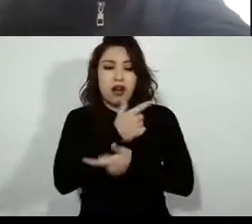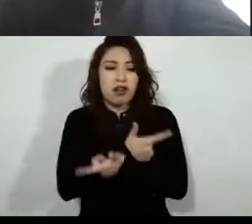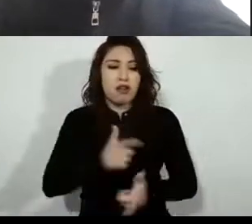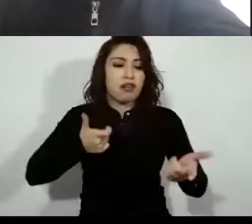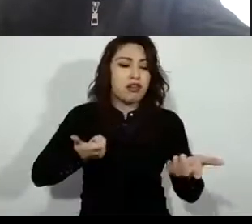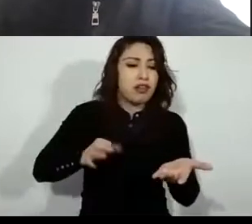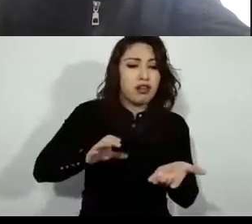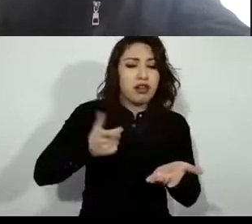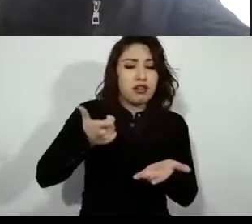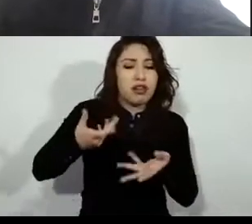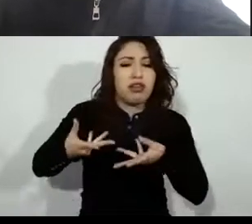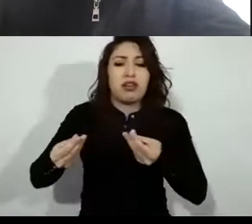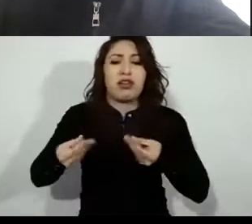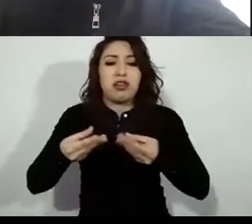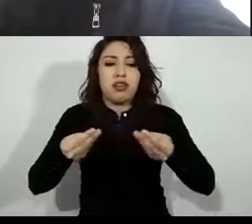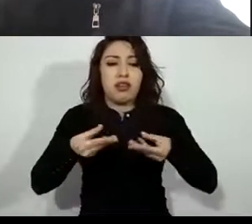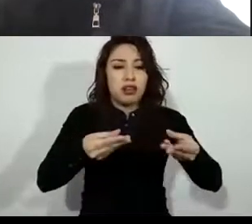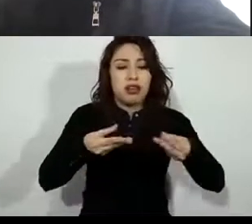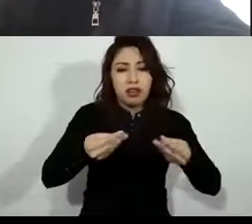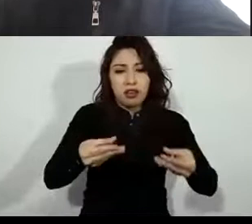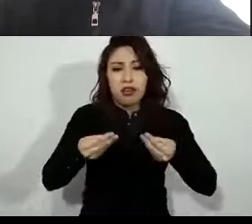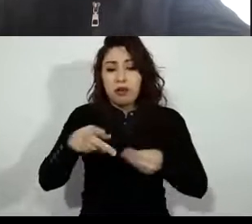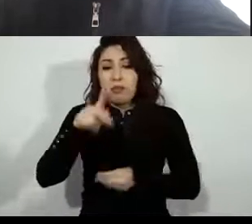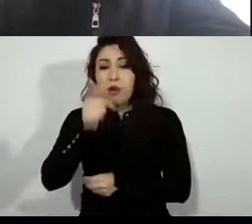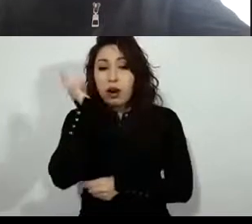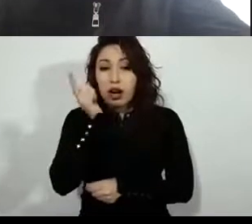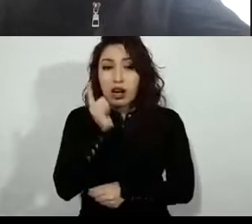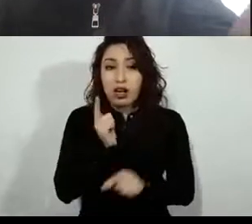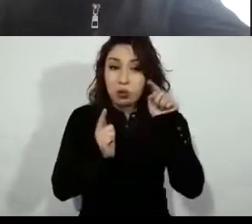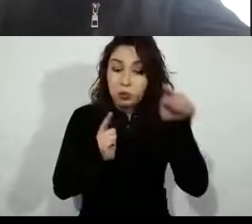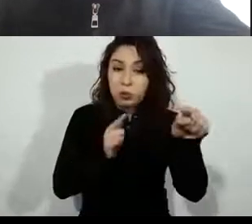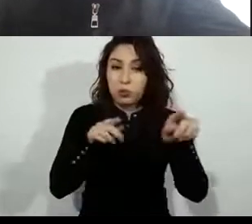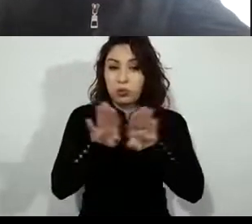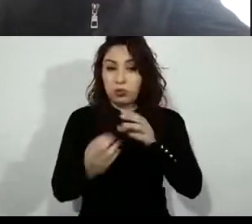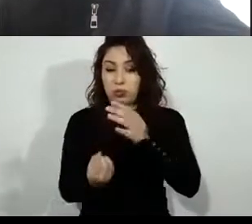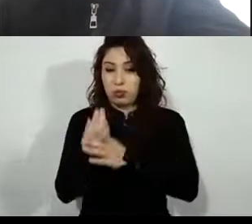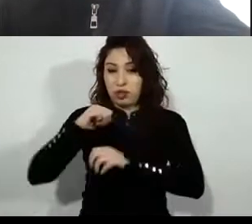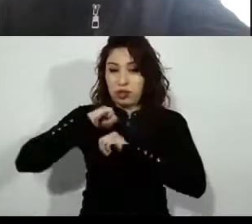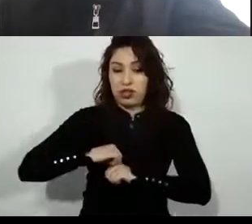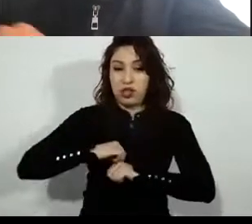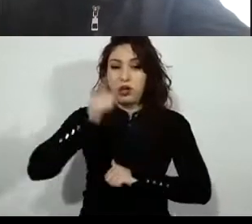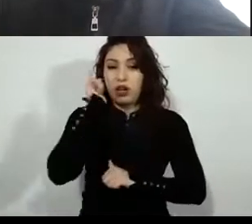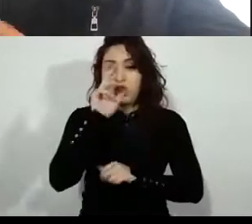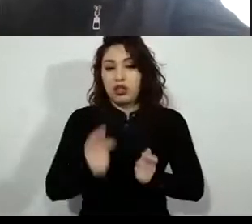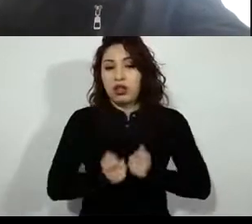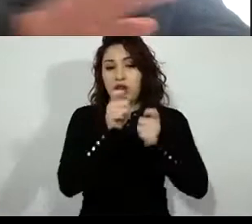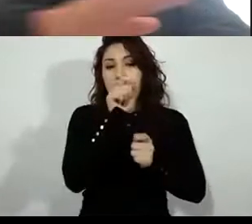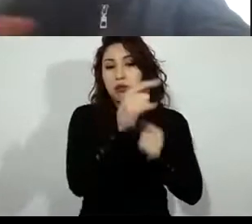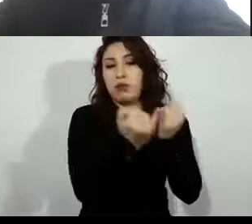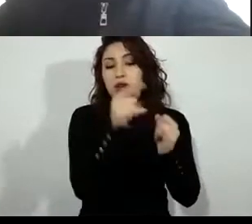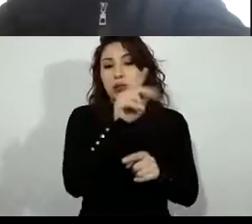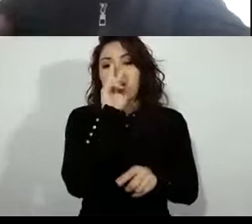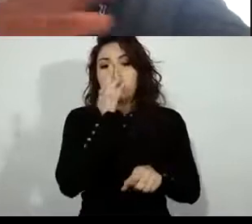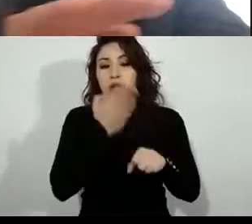es no lo vayan a involucrar a usted en una responsabilidad, que ejerza plenamente sus facultades el gobierno, sus